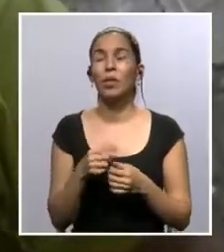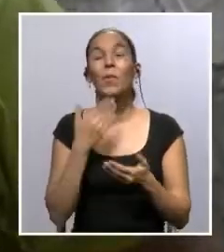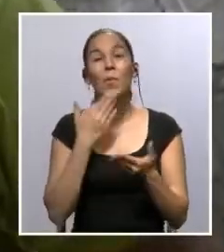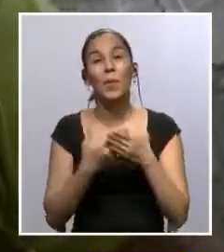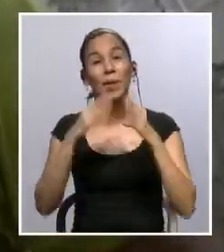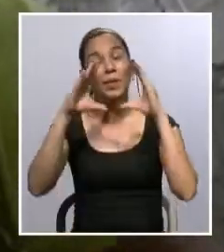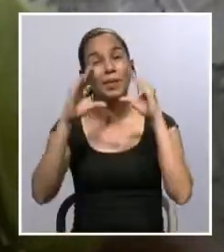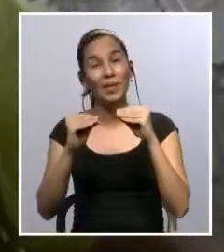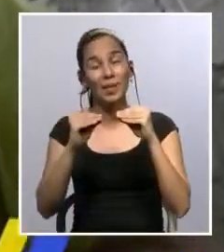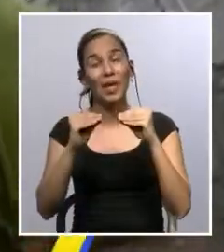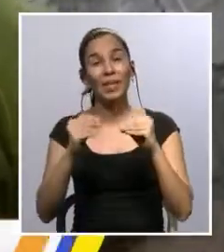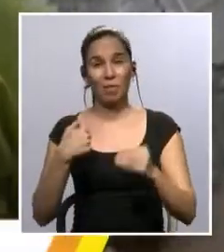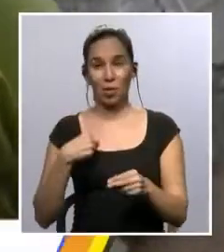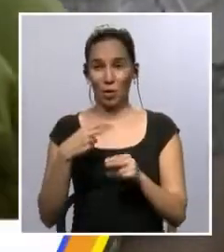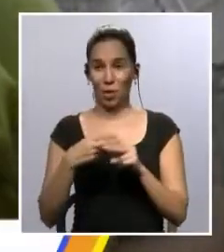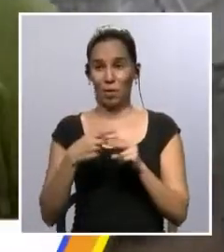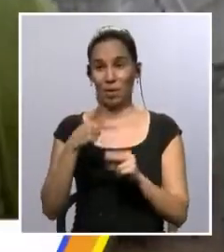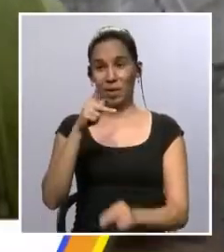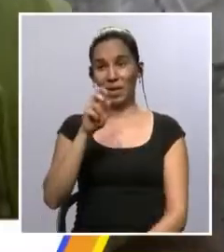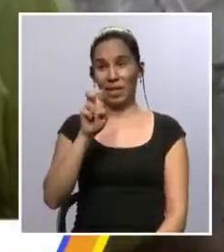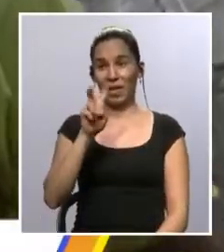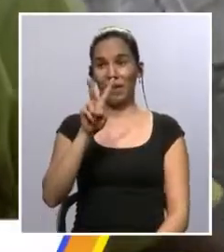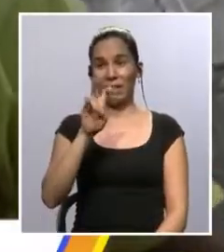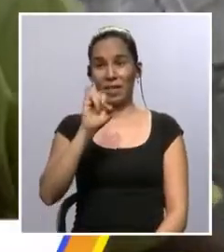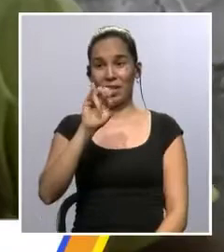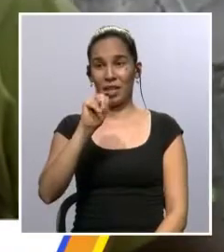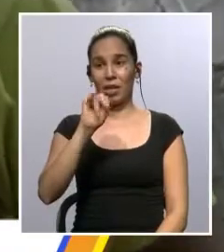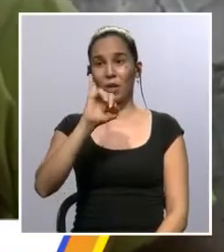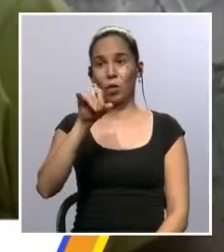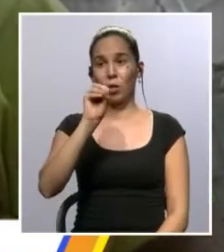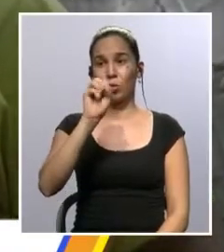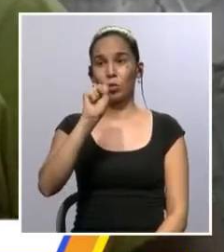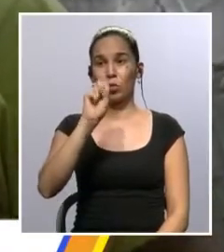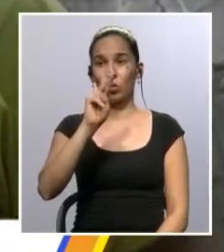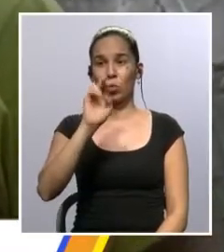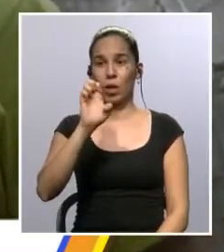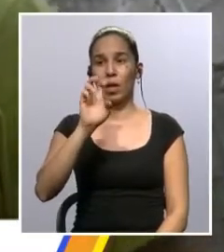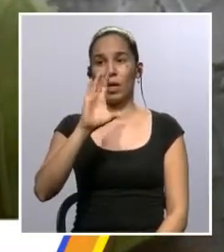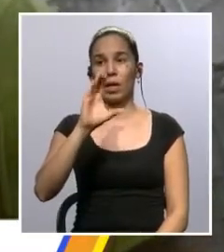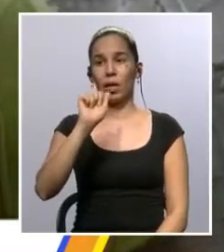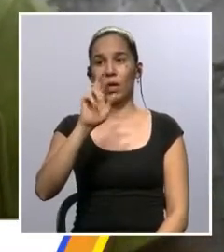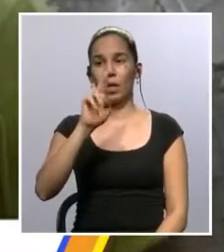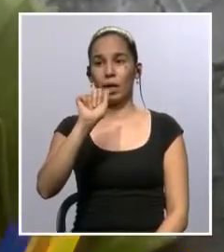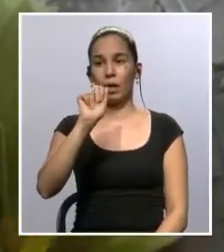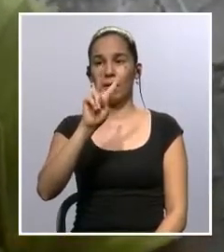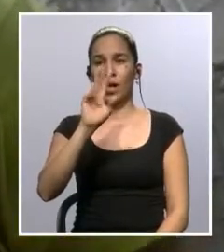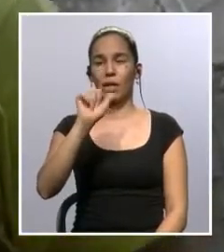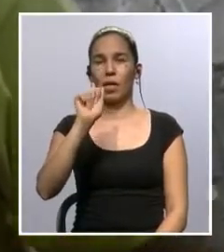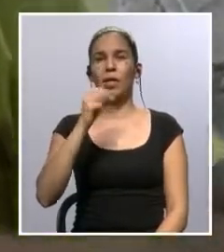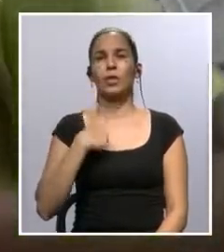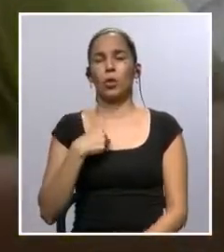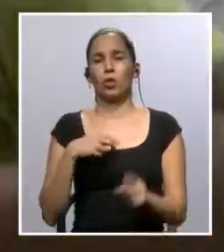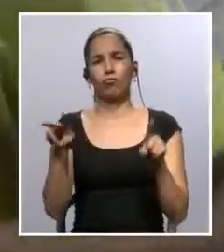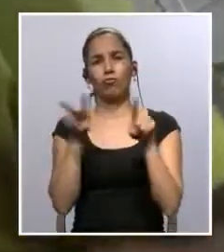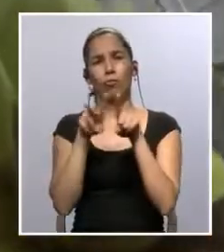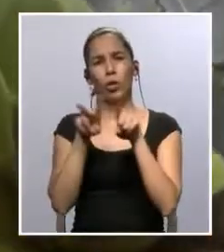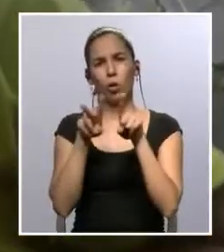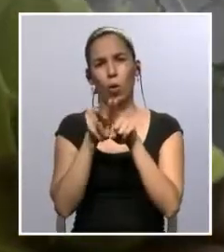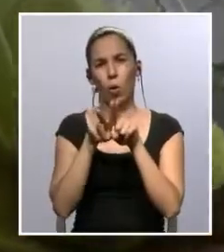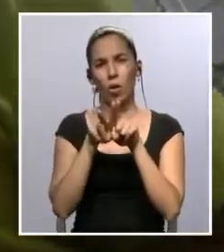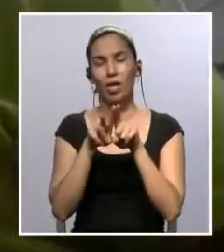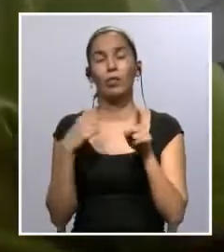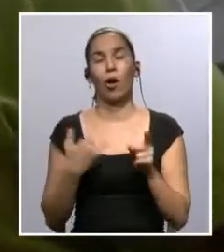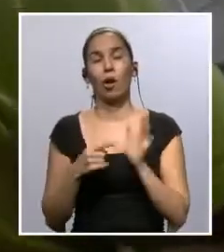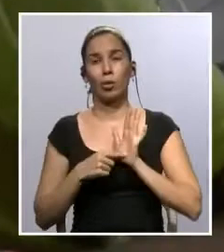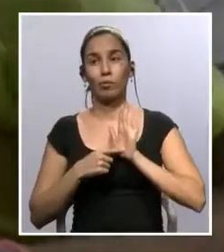tardes. Mi nombre es Kevin José Caravacaías. Yo soy de Guanacaste, Nicoya, Guanacaste. Y a continuación